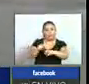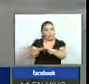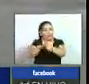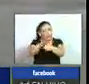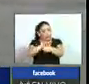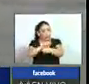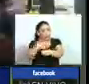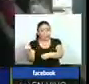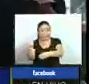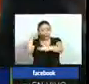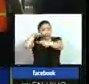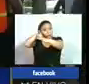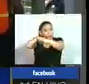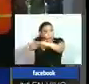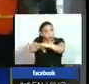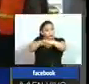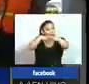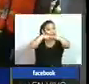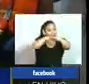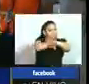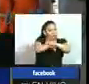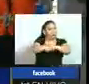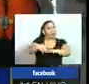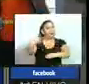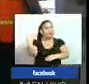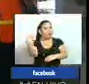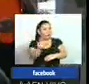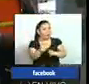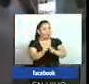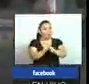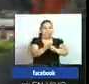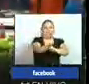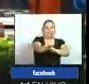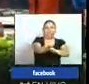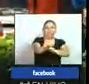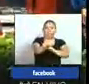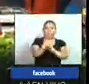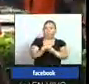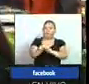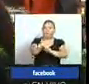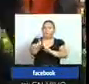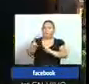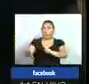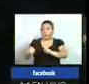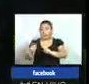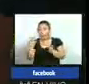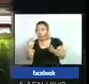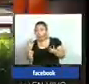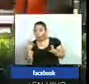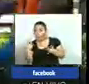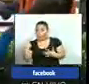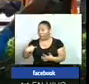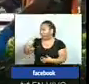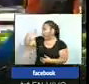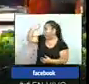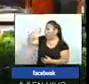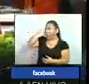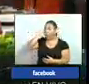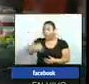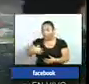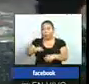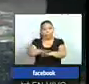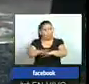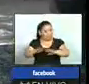personas que van a ingresar a las instalaciones deben guardar el distanciamiento físico, esperar a que se les tome la temperatura y